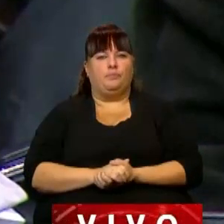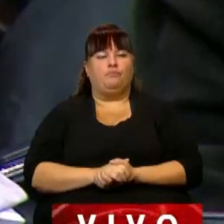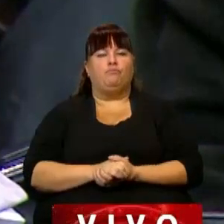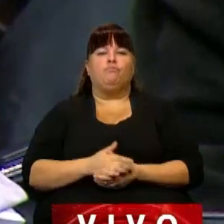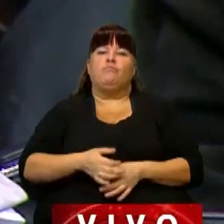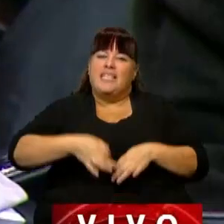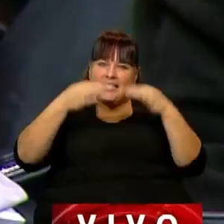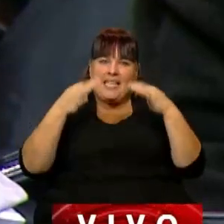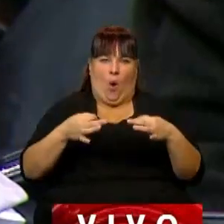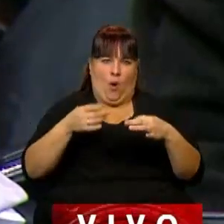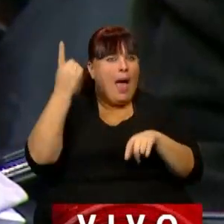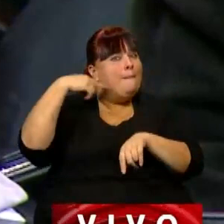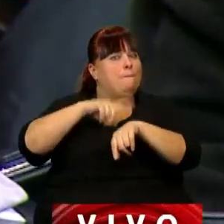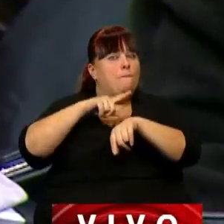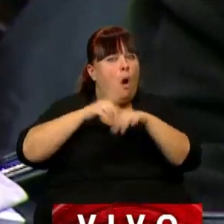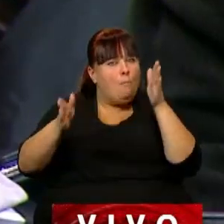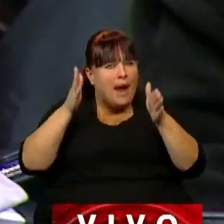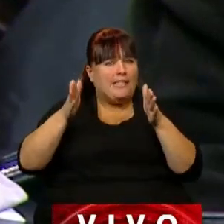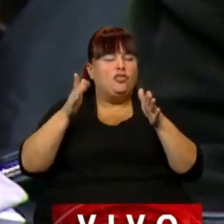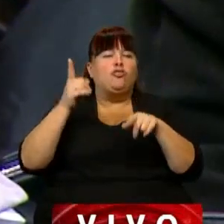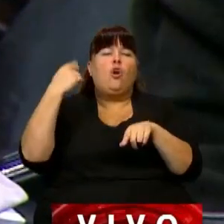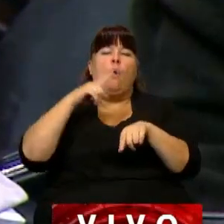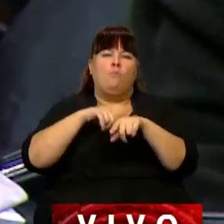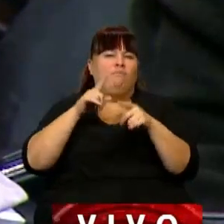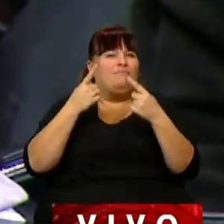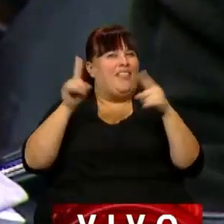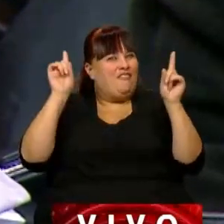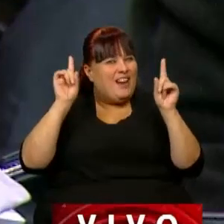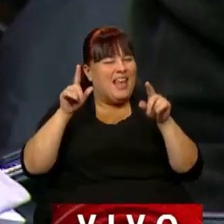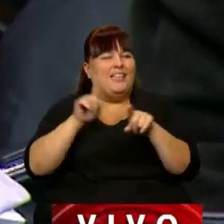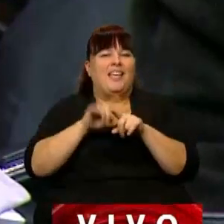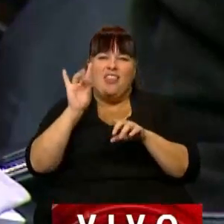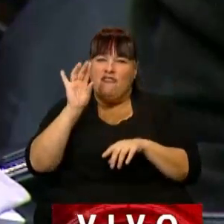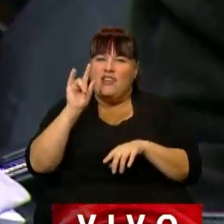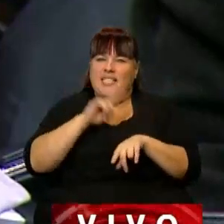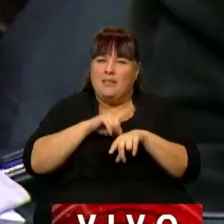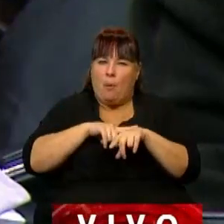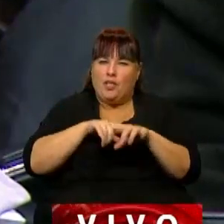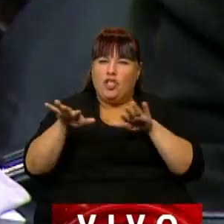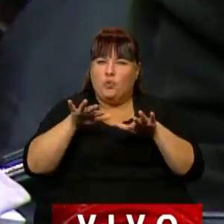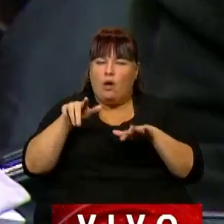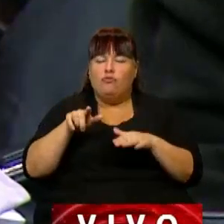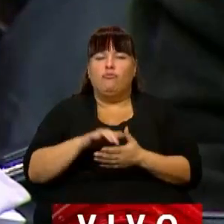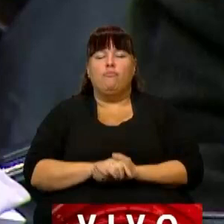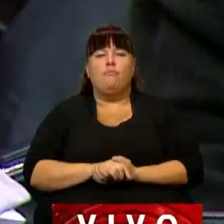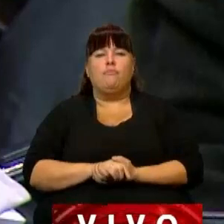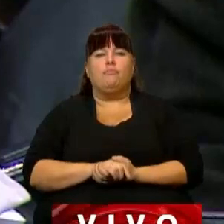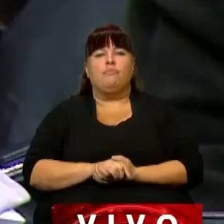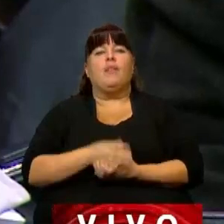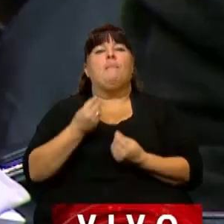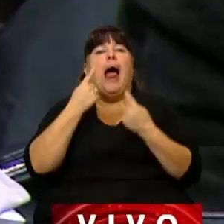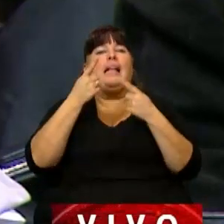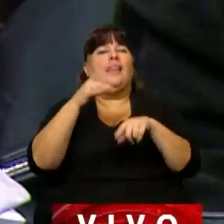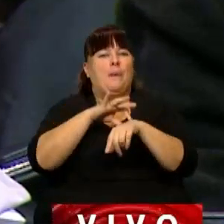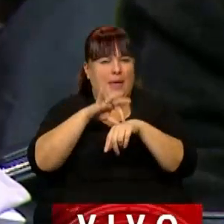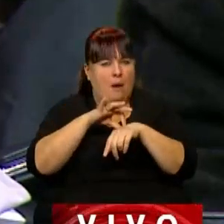de garantizar en ese momento, en un momento muy particular, muy difícil, la atención